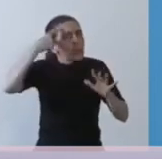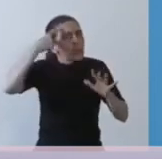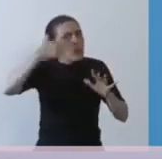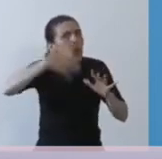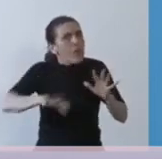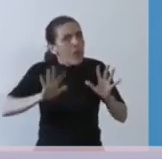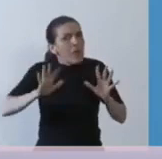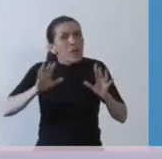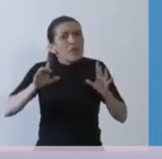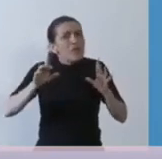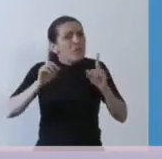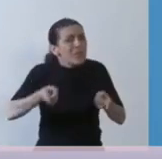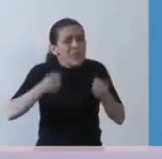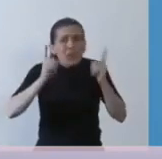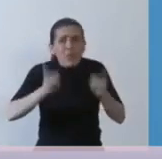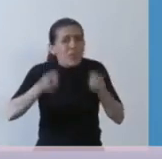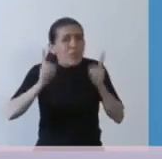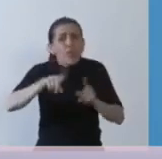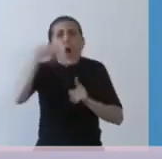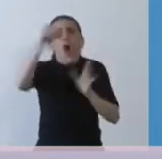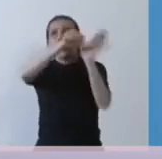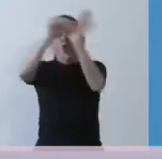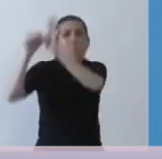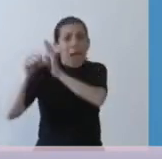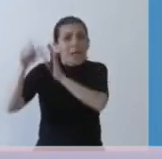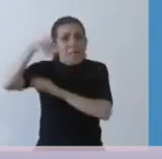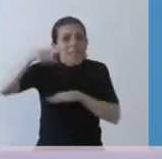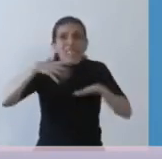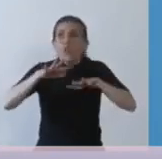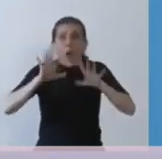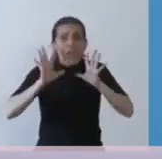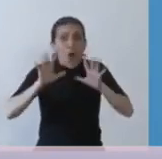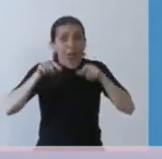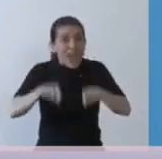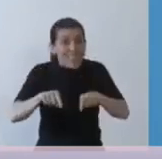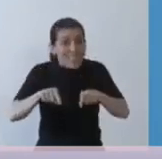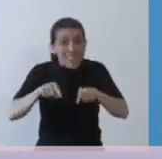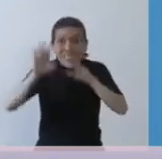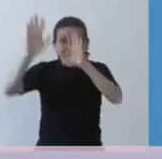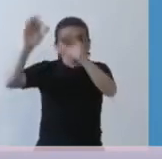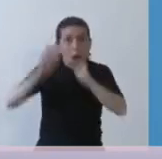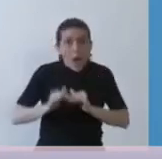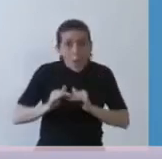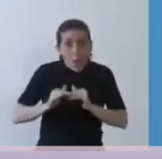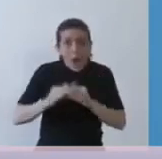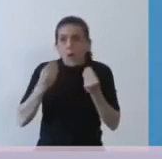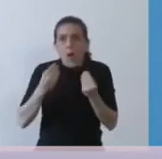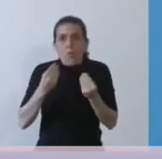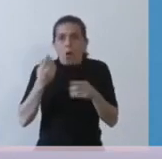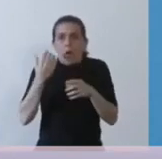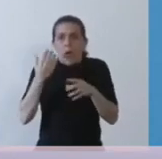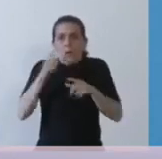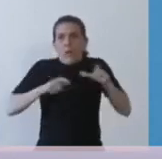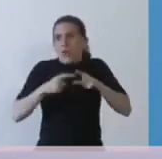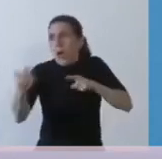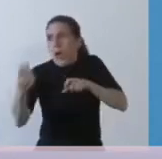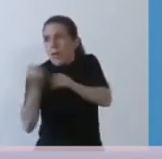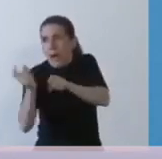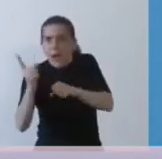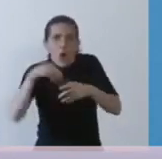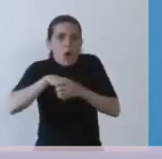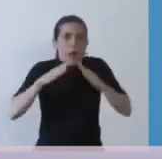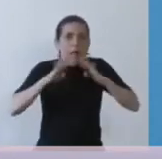ocurre en muchos países del mundo en este contexto de reducciones a la movilidad de cuarentena